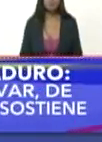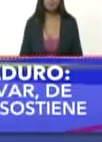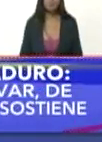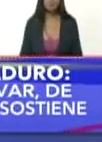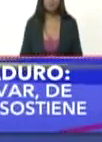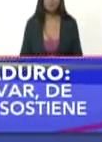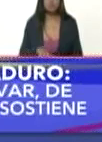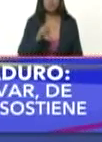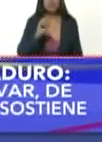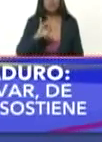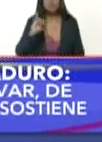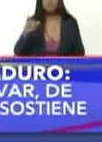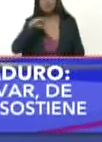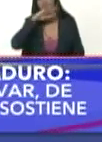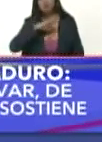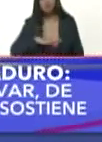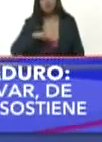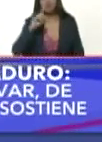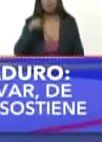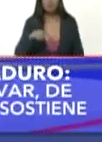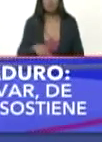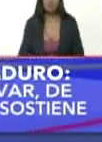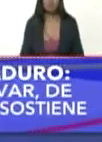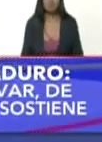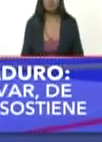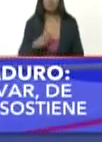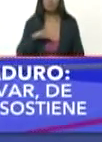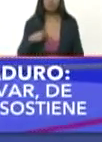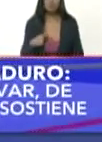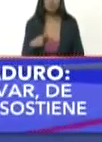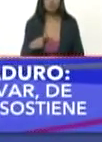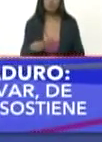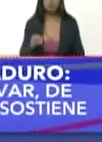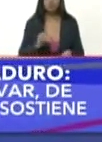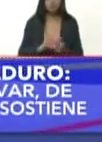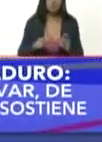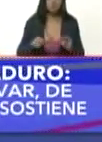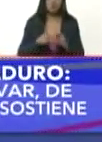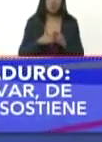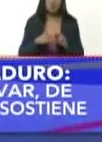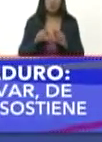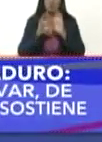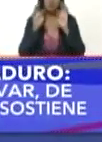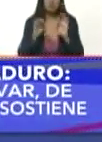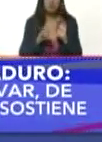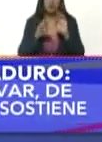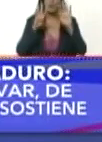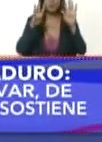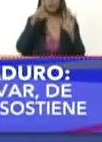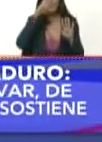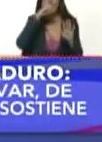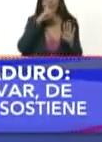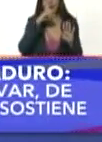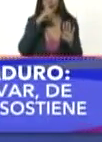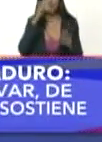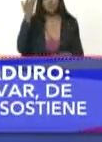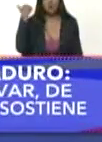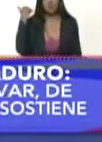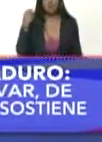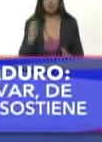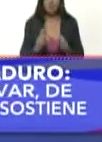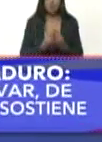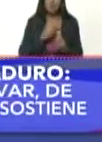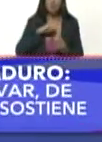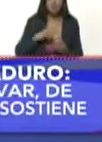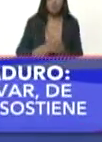Esa es la historia que hoy estamos reivindicando. Hace 9 años acompañamos a